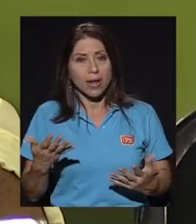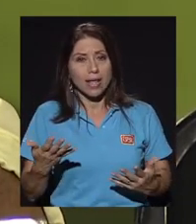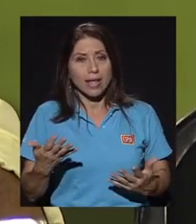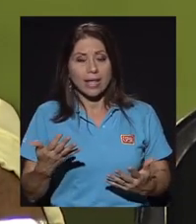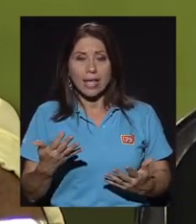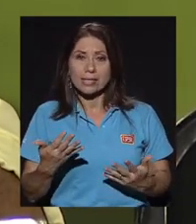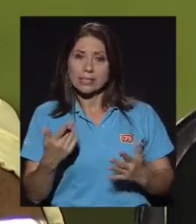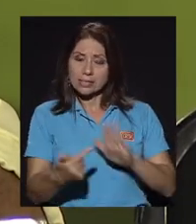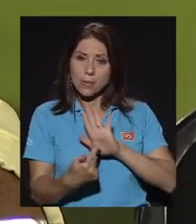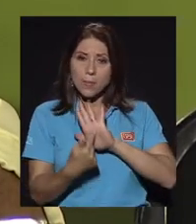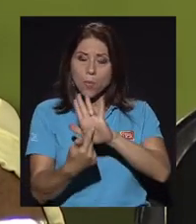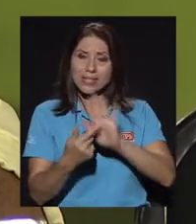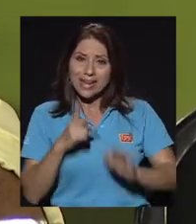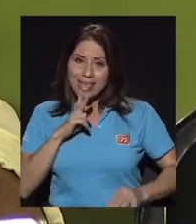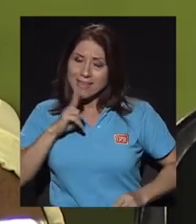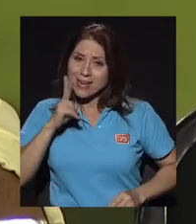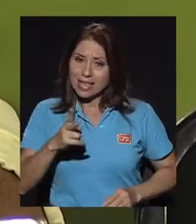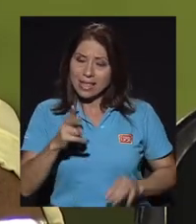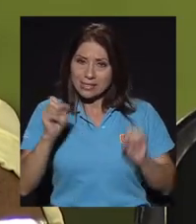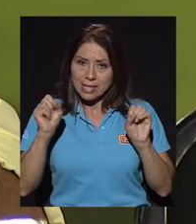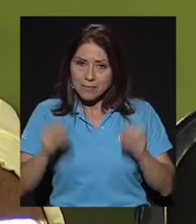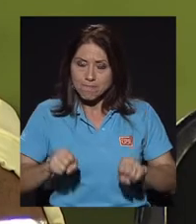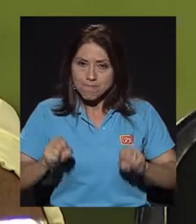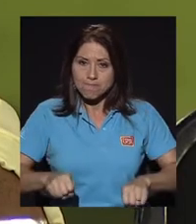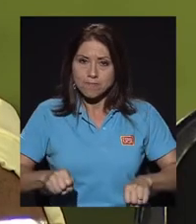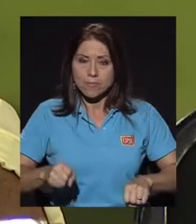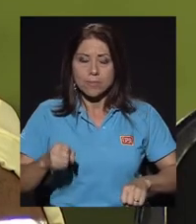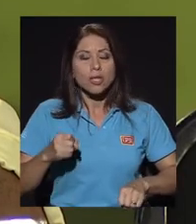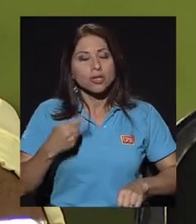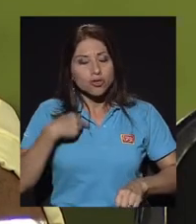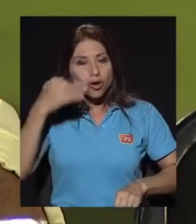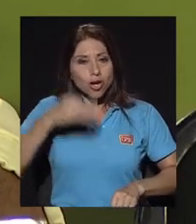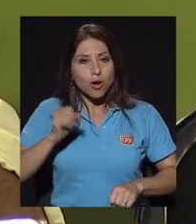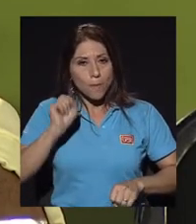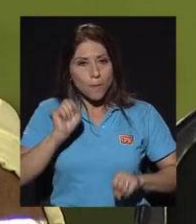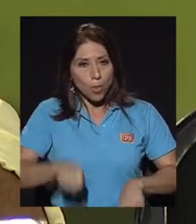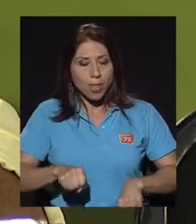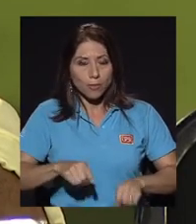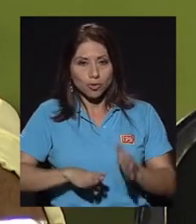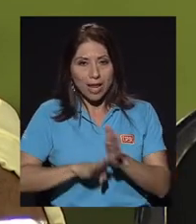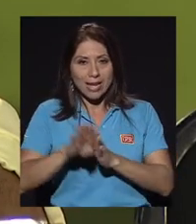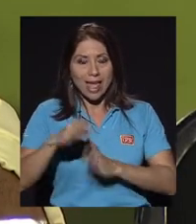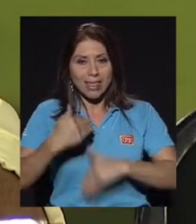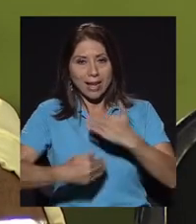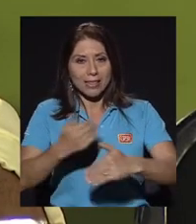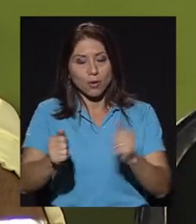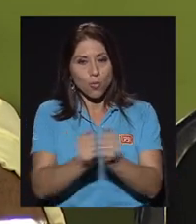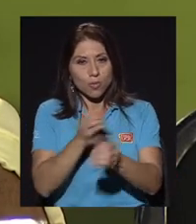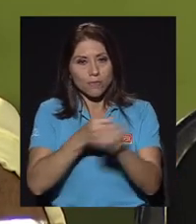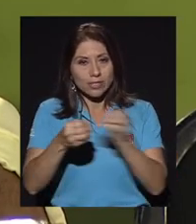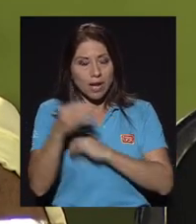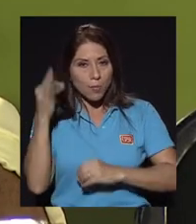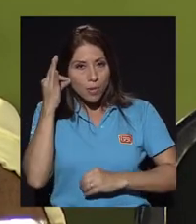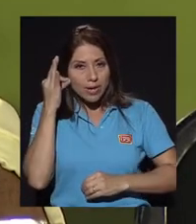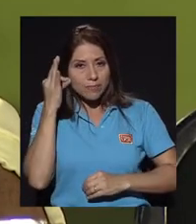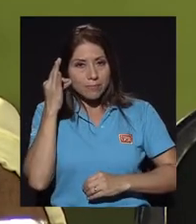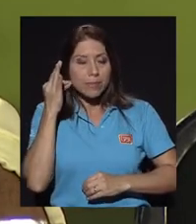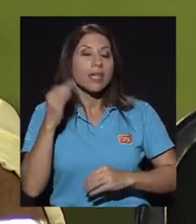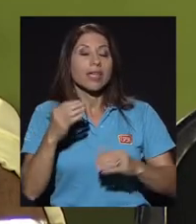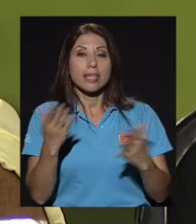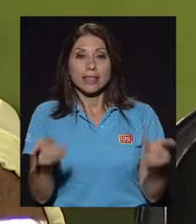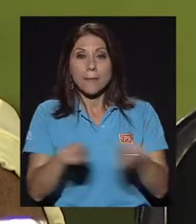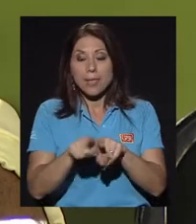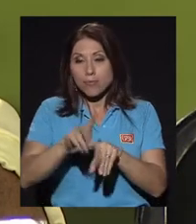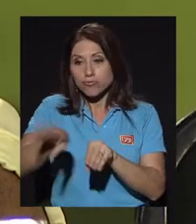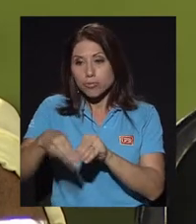se demuestra que de verdad se tiene capacidad, creo que entonces sí podemos salir adelante con una Oficina de la Mujer y reforzarla con